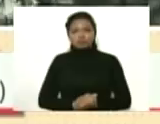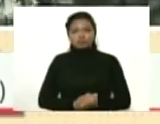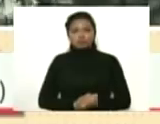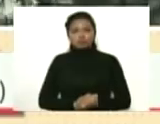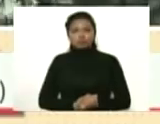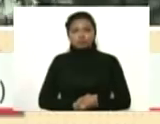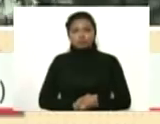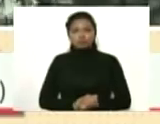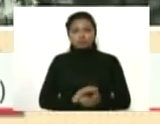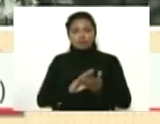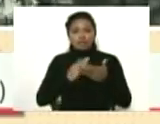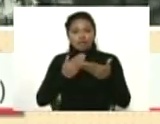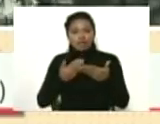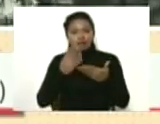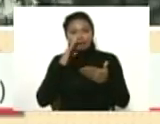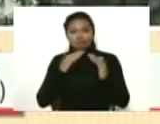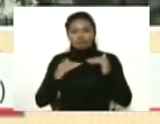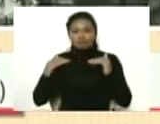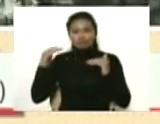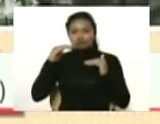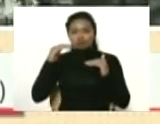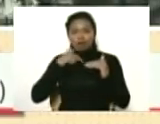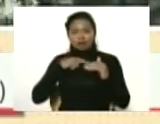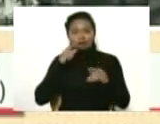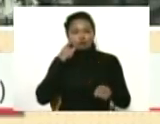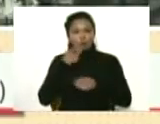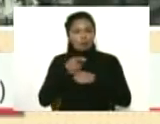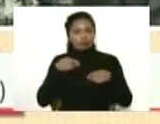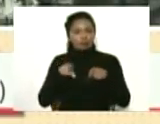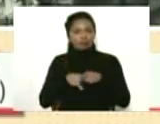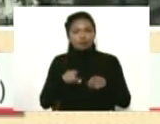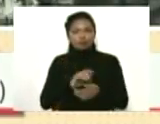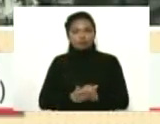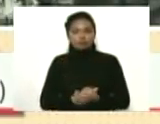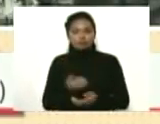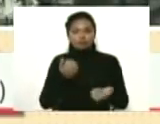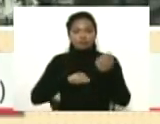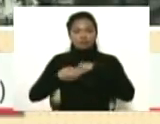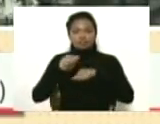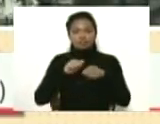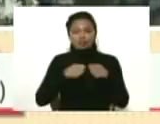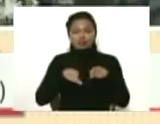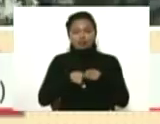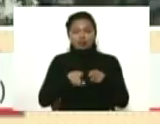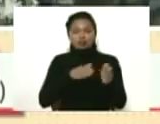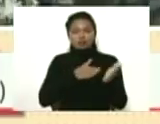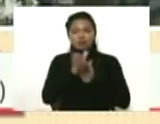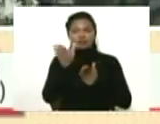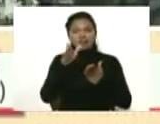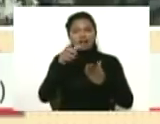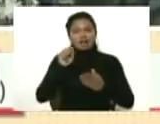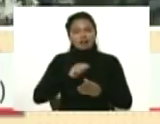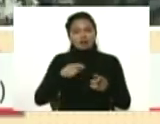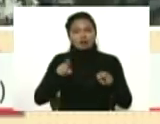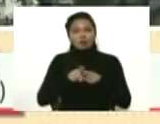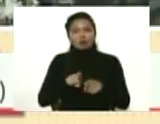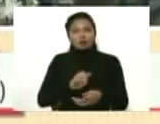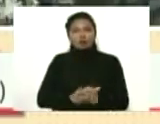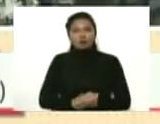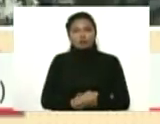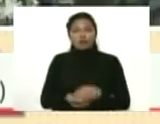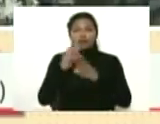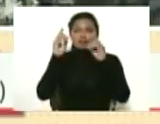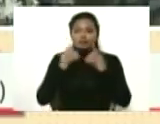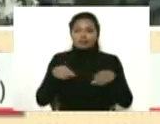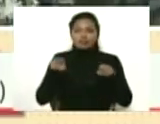la Carta Magna, así lo manda, defender la soberanía, la